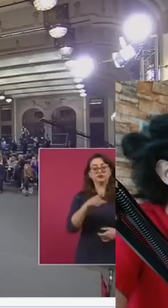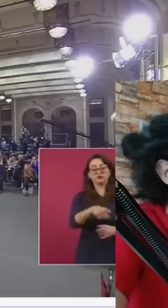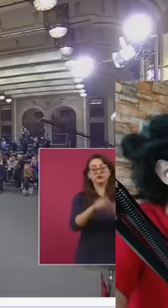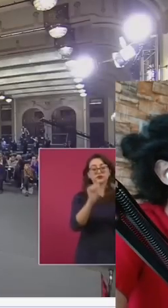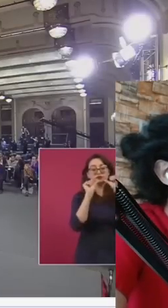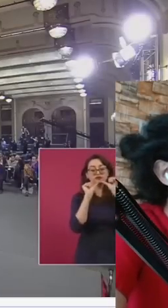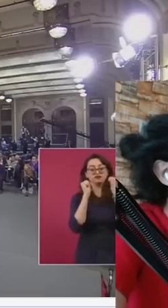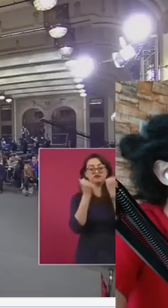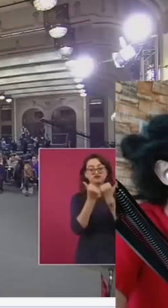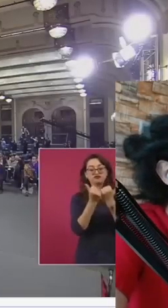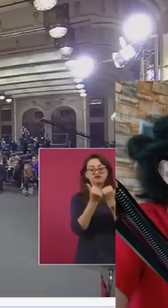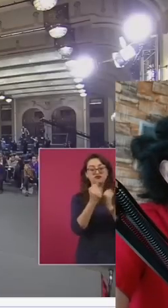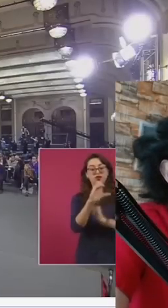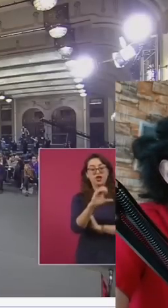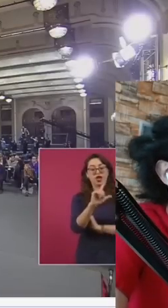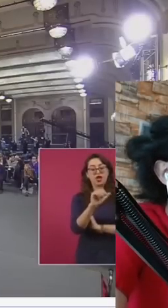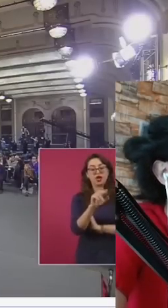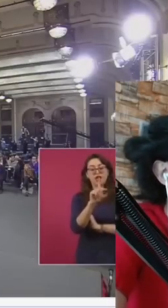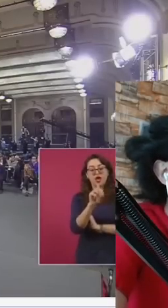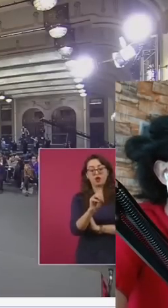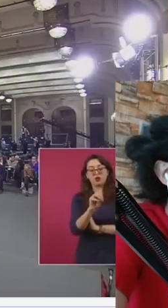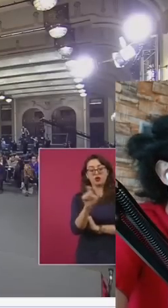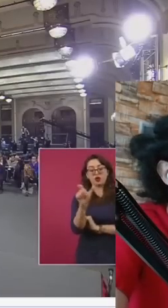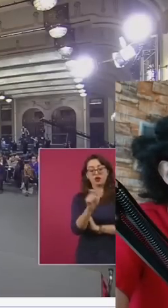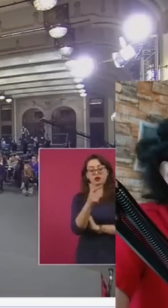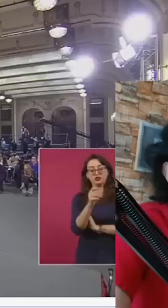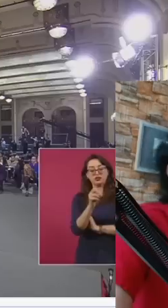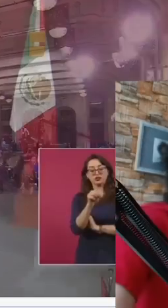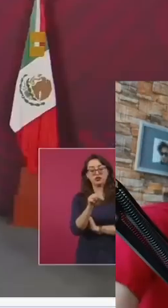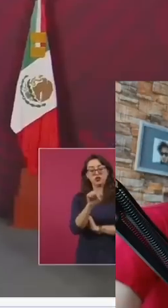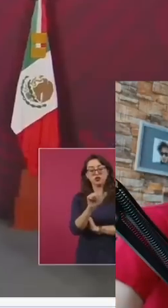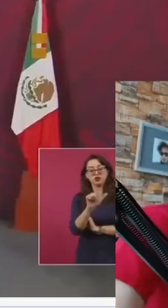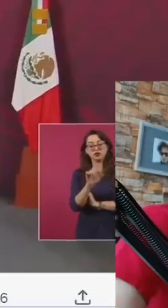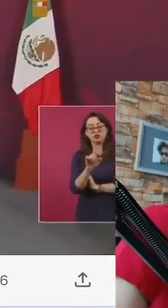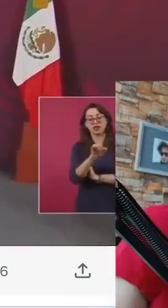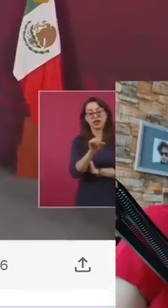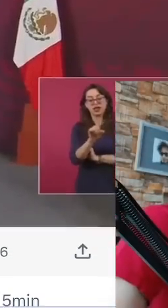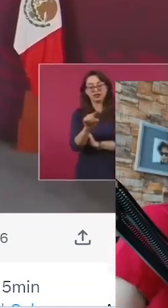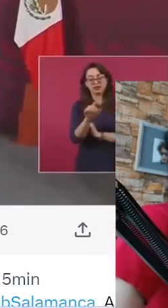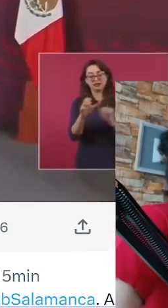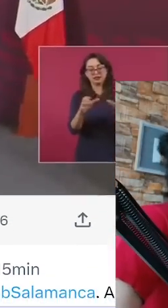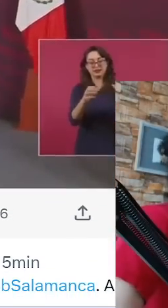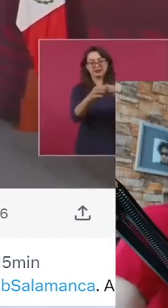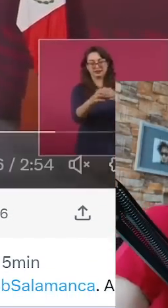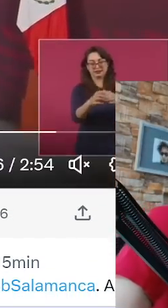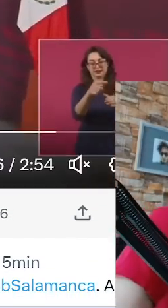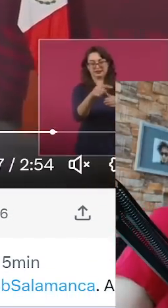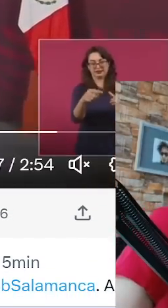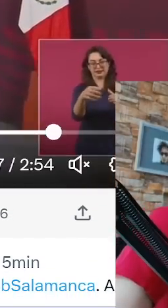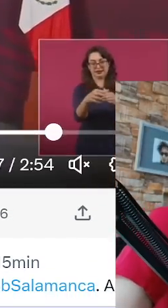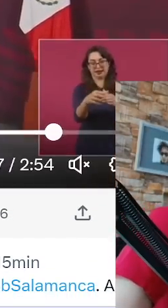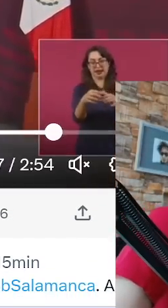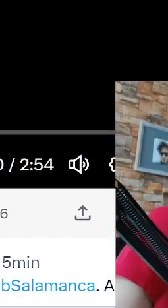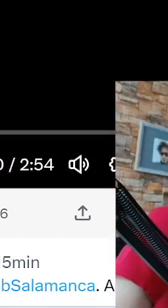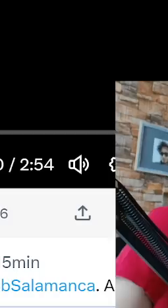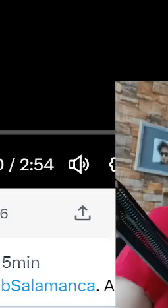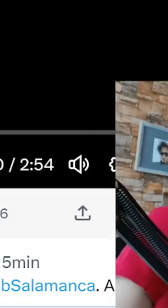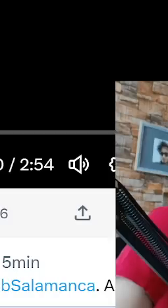del Valle y Valentín Díaz Morodo antído del Valle de jugos del Valle sea